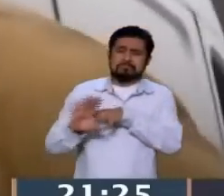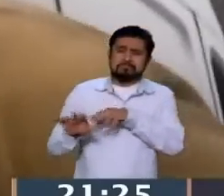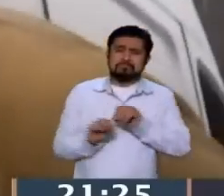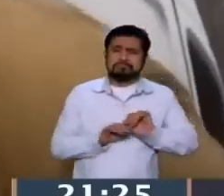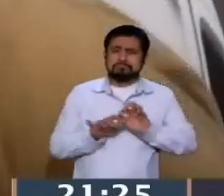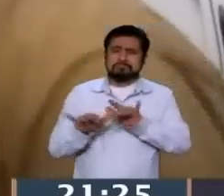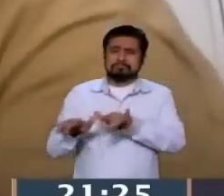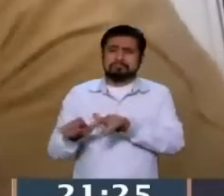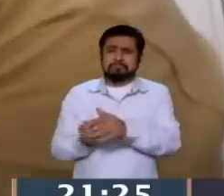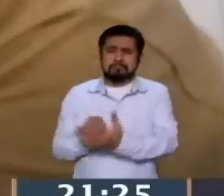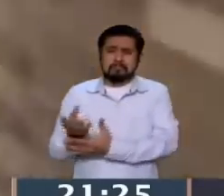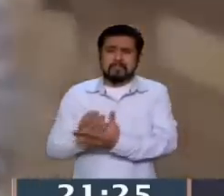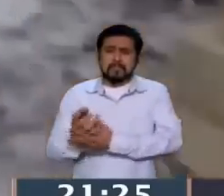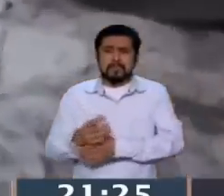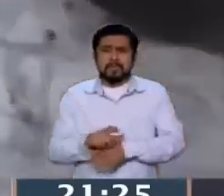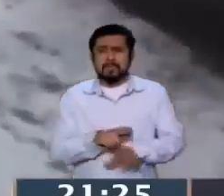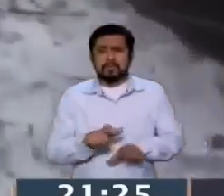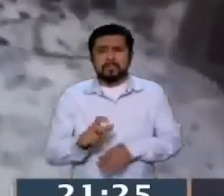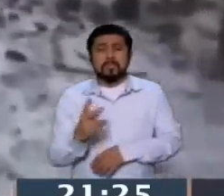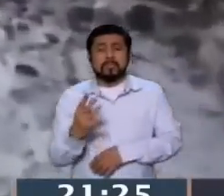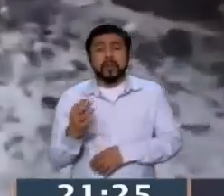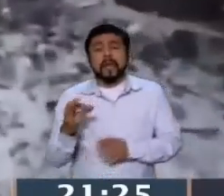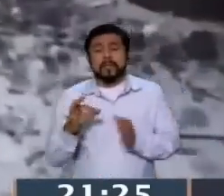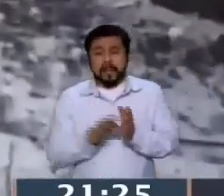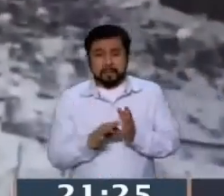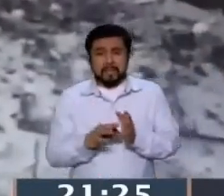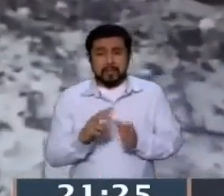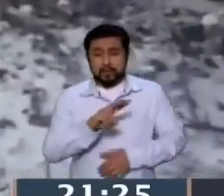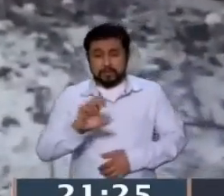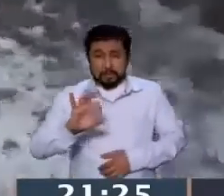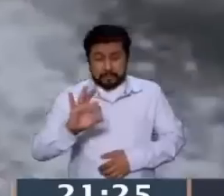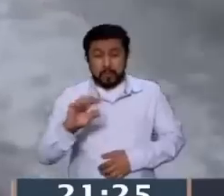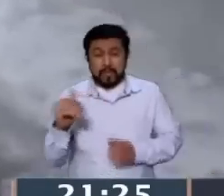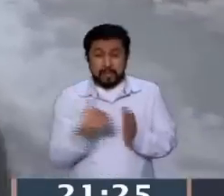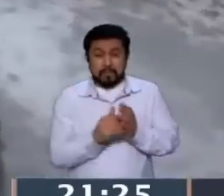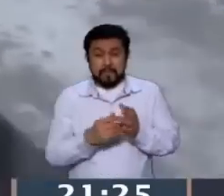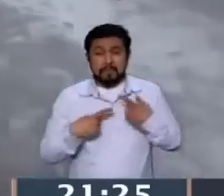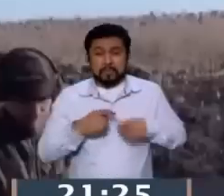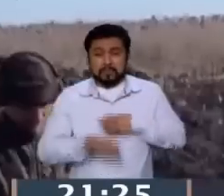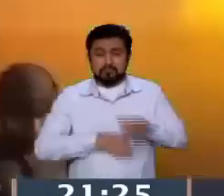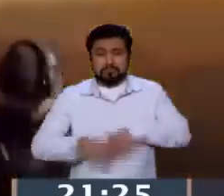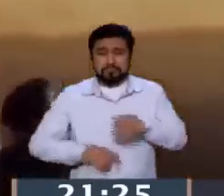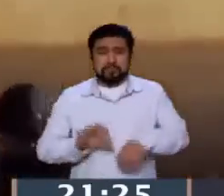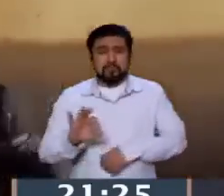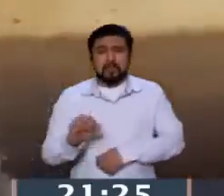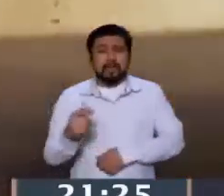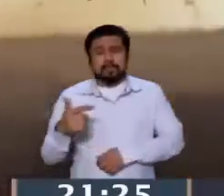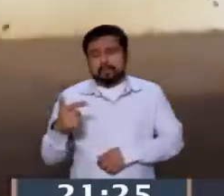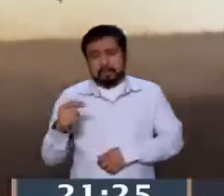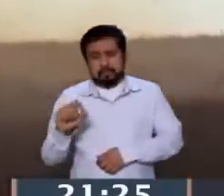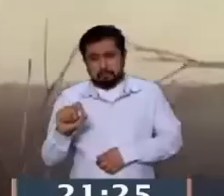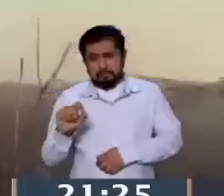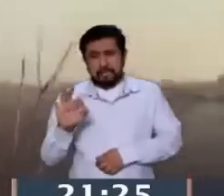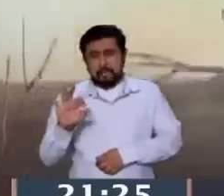240.000 personas muertas 100.000 soldados de cada bando y cuarenta mil civiles